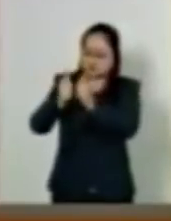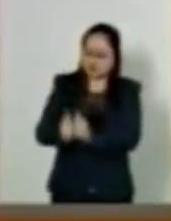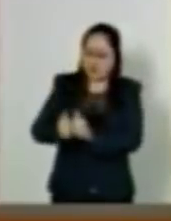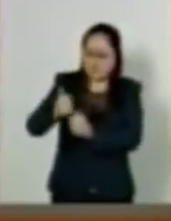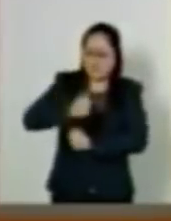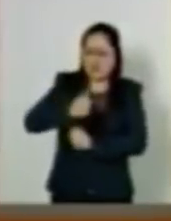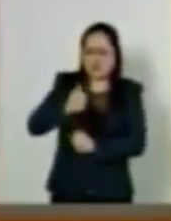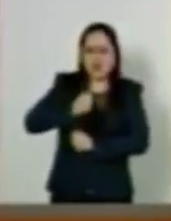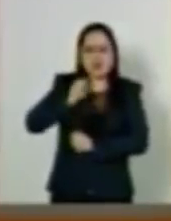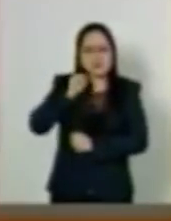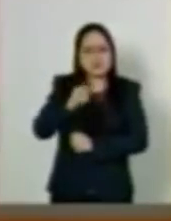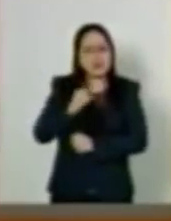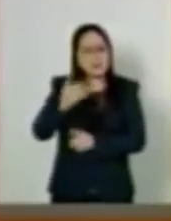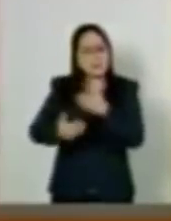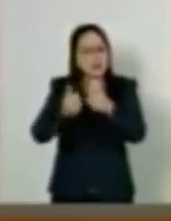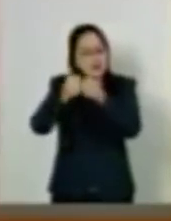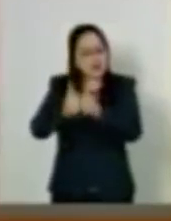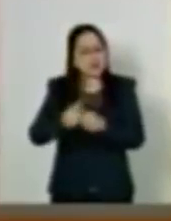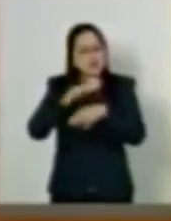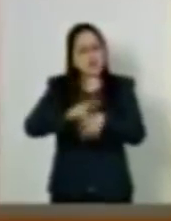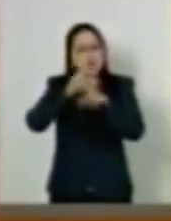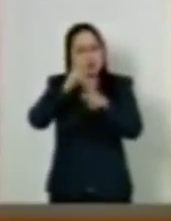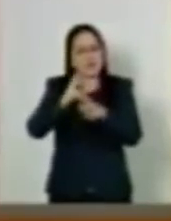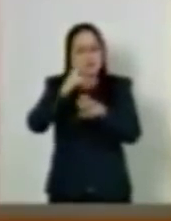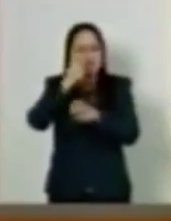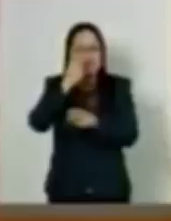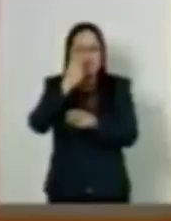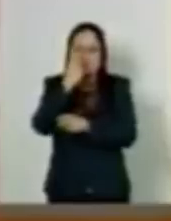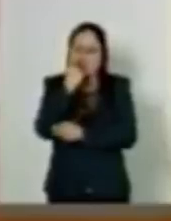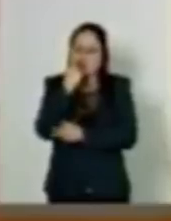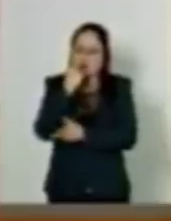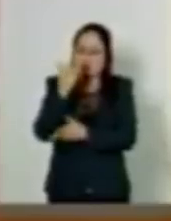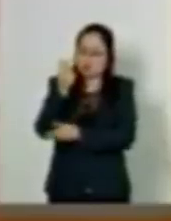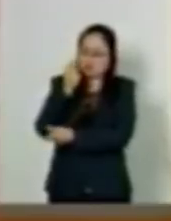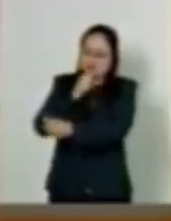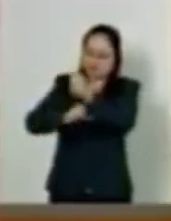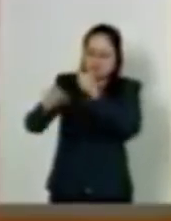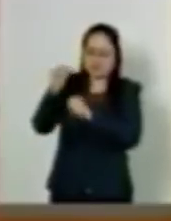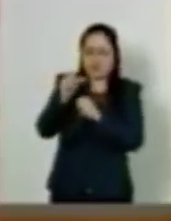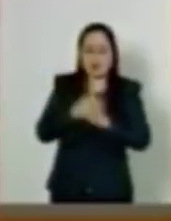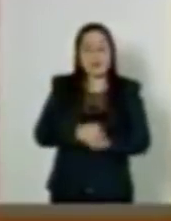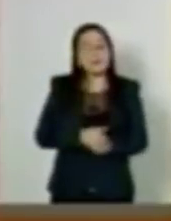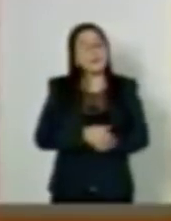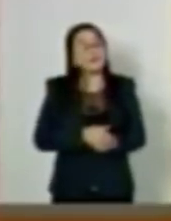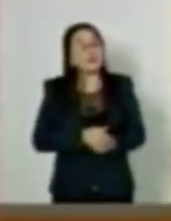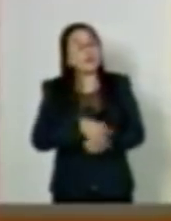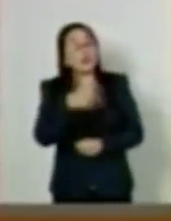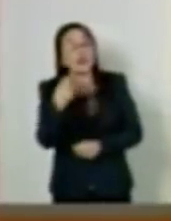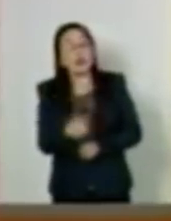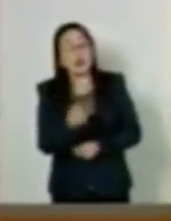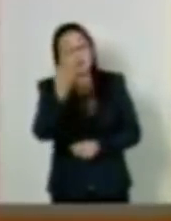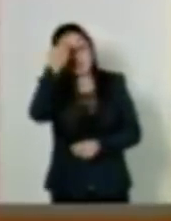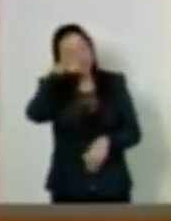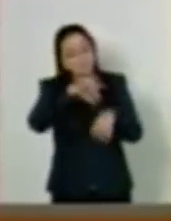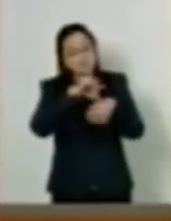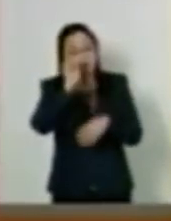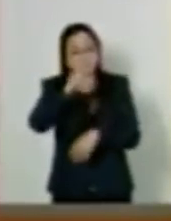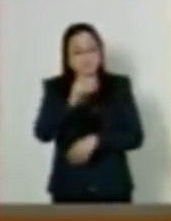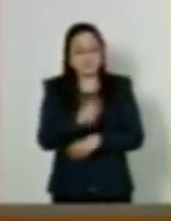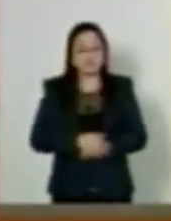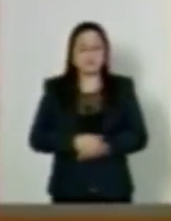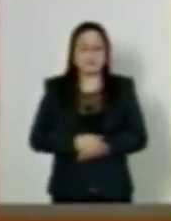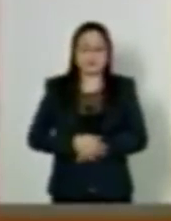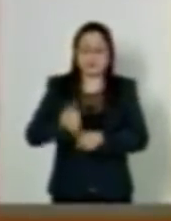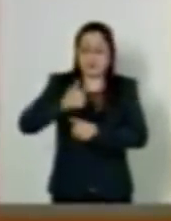permanencia de las Fuerzas Armadas en tareas de seguridad pública. La experiencia demuestra que la intervención